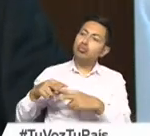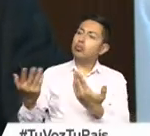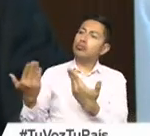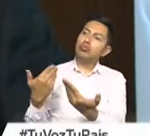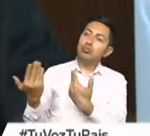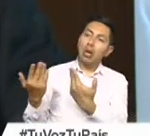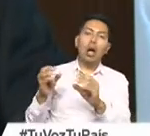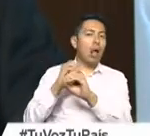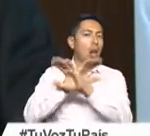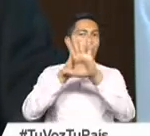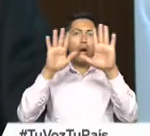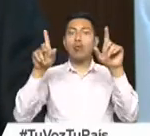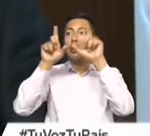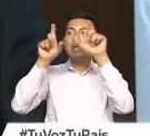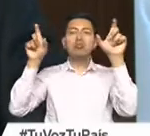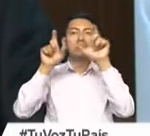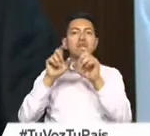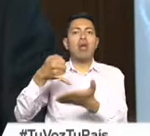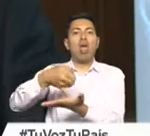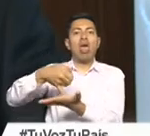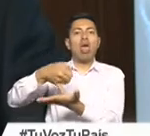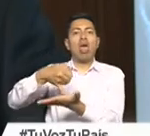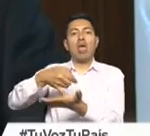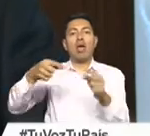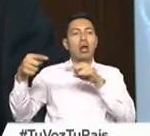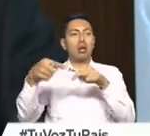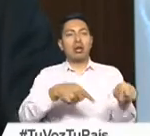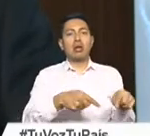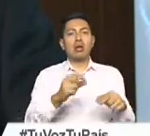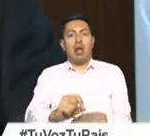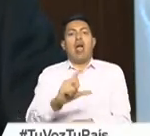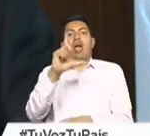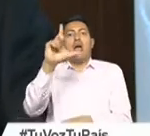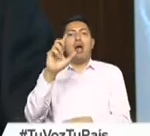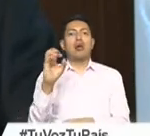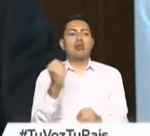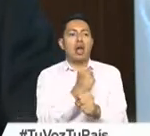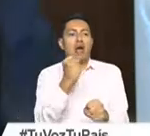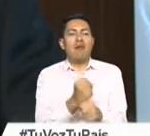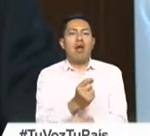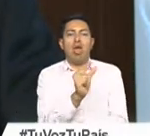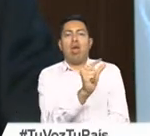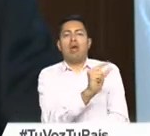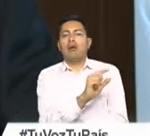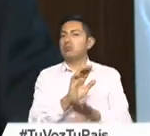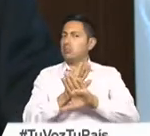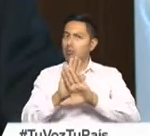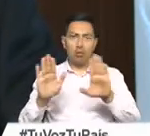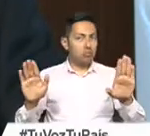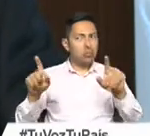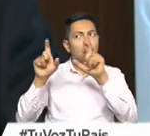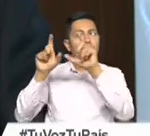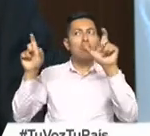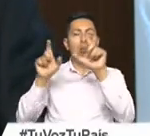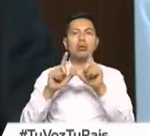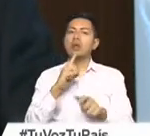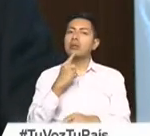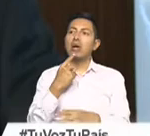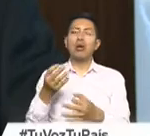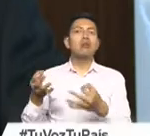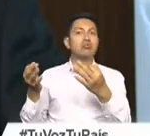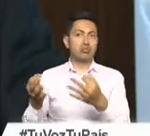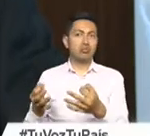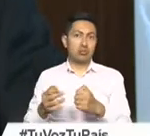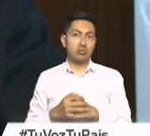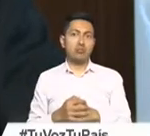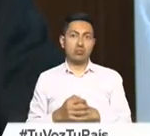queremos empresas que vengan a especular, que simplemente accedan a un contrato de estos y después le vendan el mercado a una